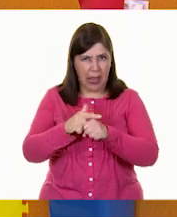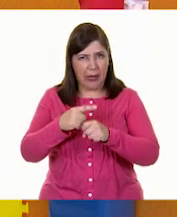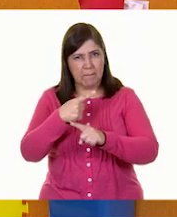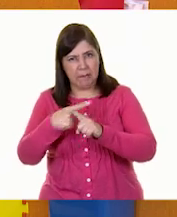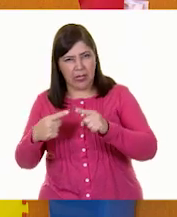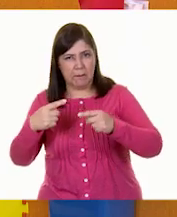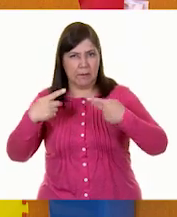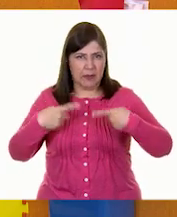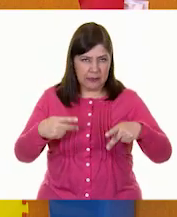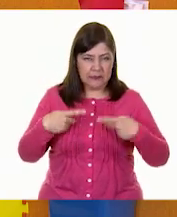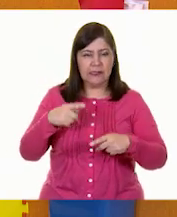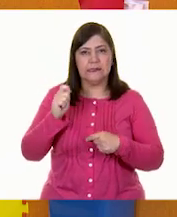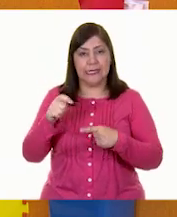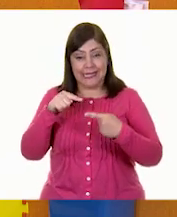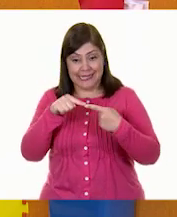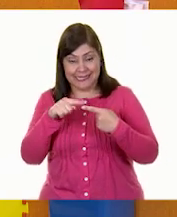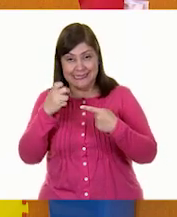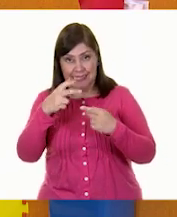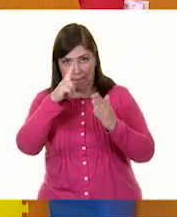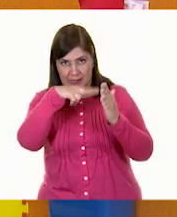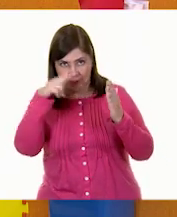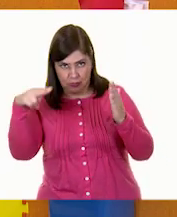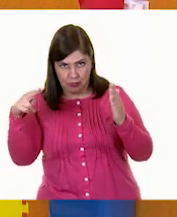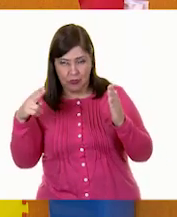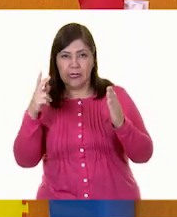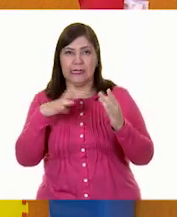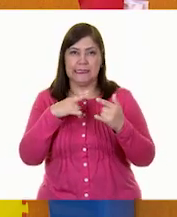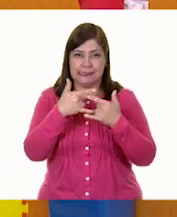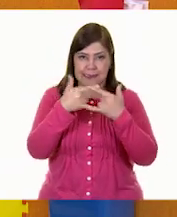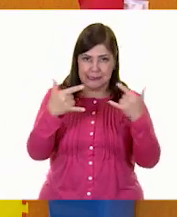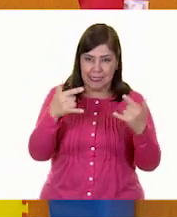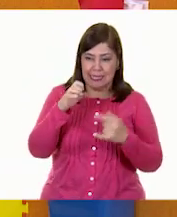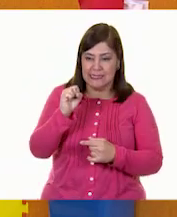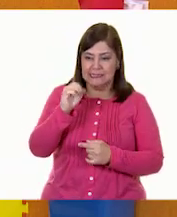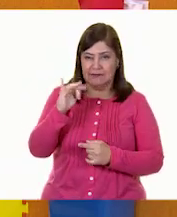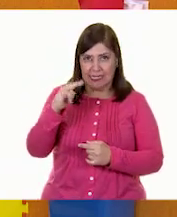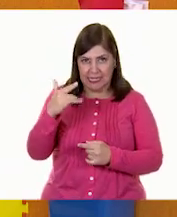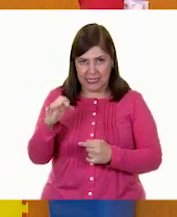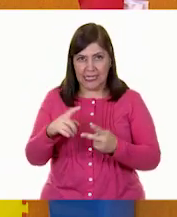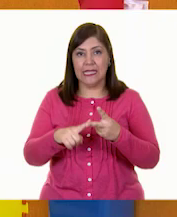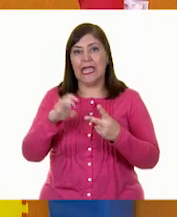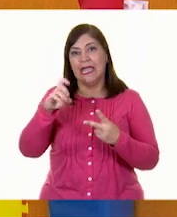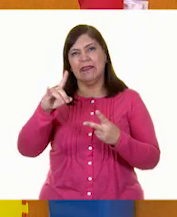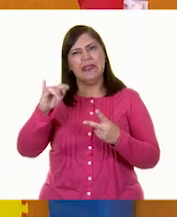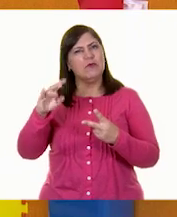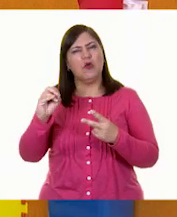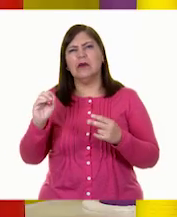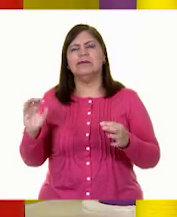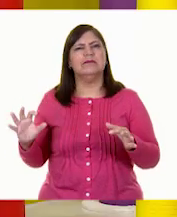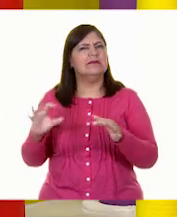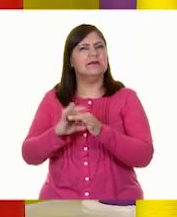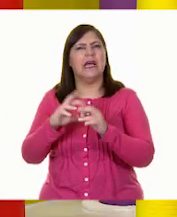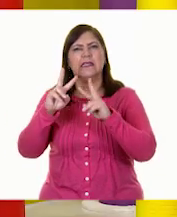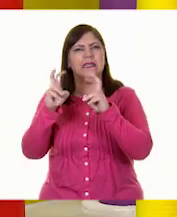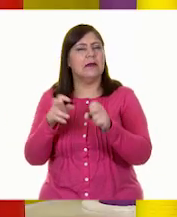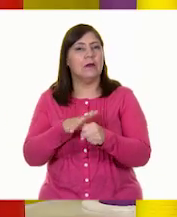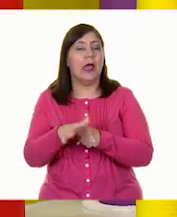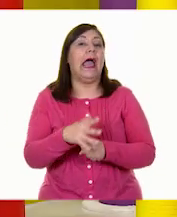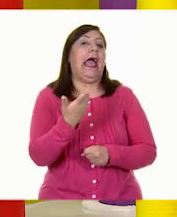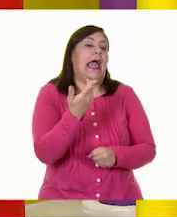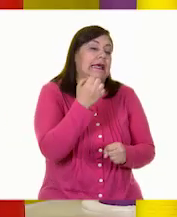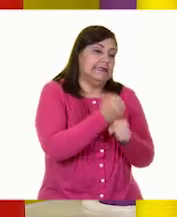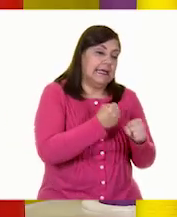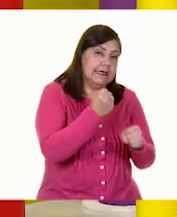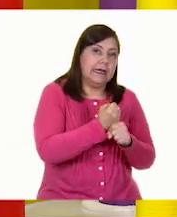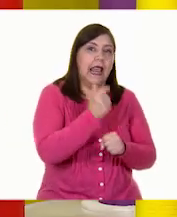¿Qué relación tiene esta pintura, la historia de la Esfinge y de Edipo, con el tema que estamos viendo? Ay, pues es que es la práctica del